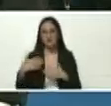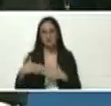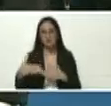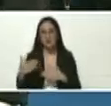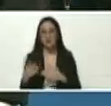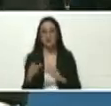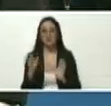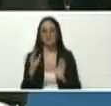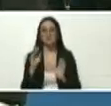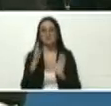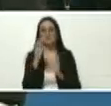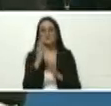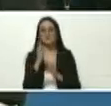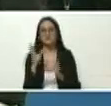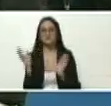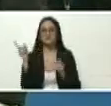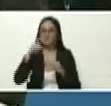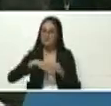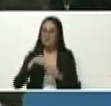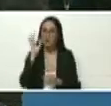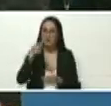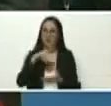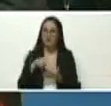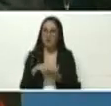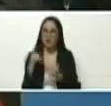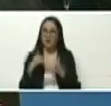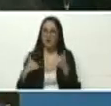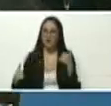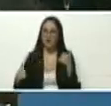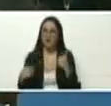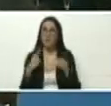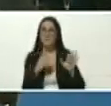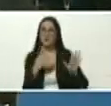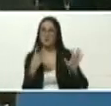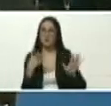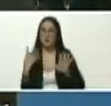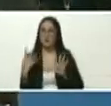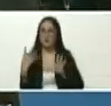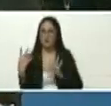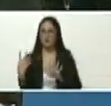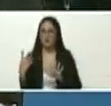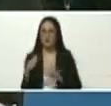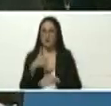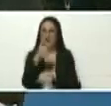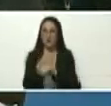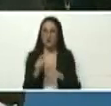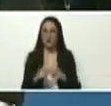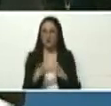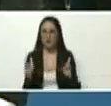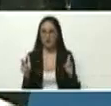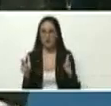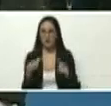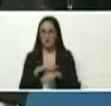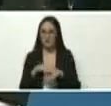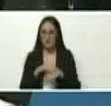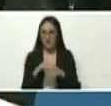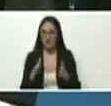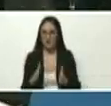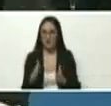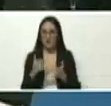formó parte del Consejo Nacional de Energía y en 1999 fue director general del Ministerio